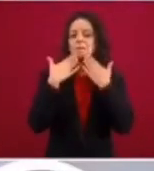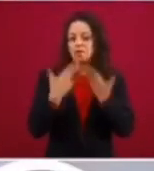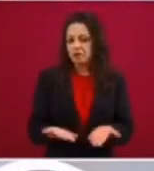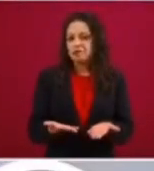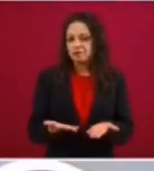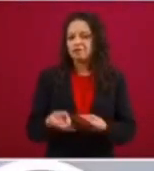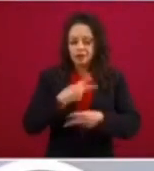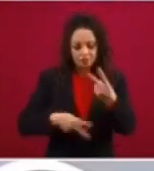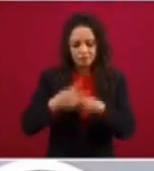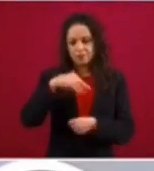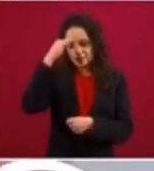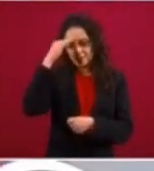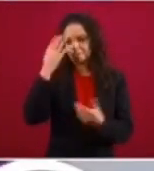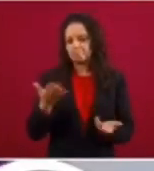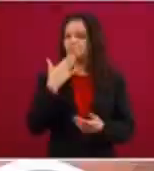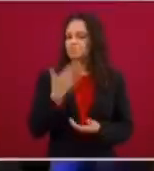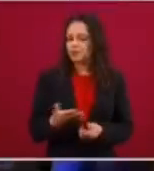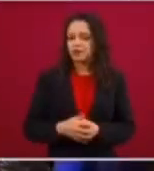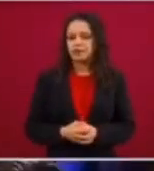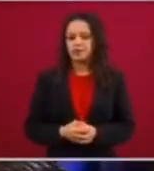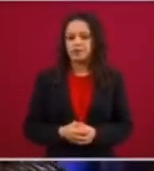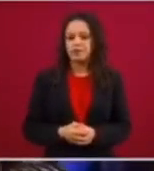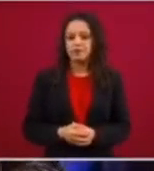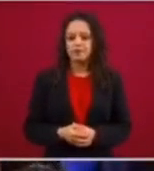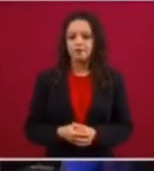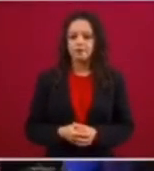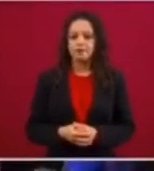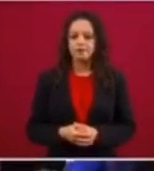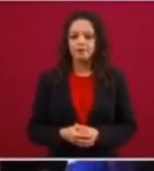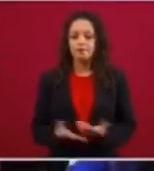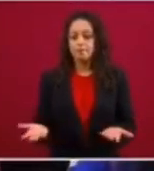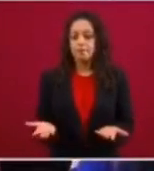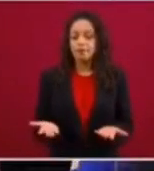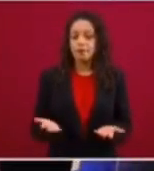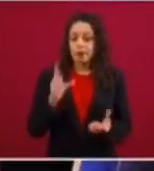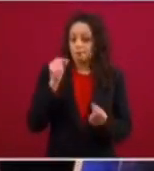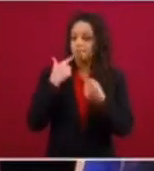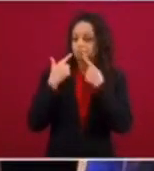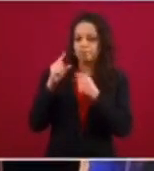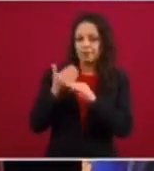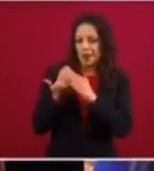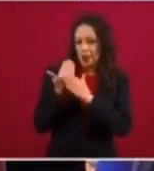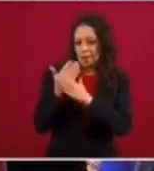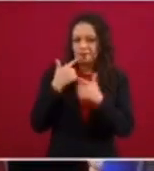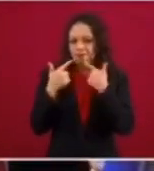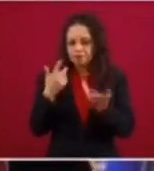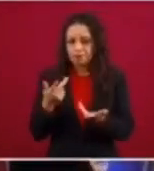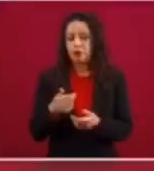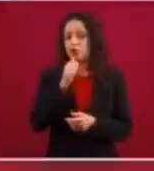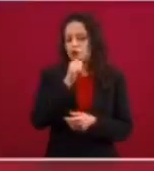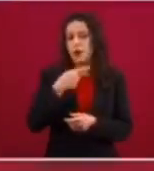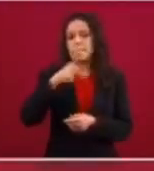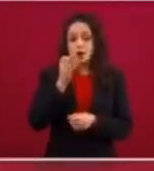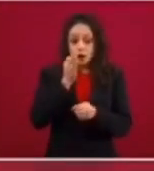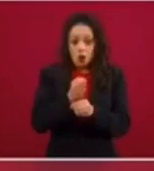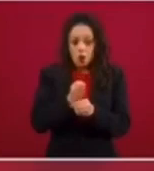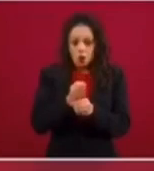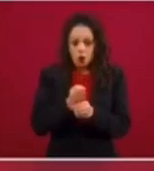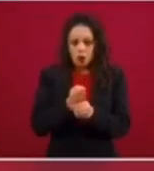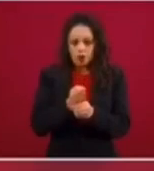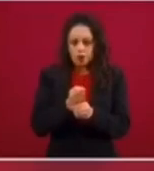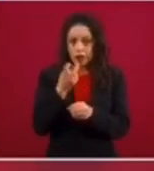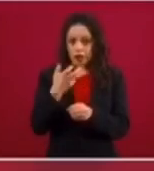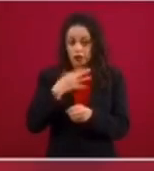Hoy hablábamos en la mañana, más que no es el momento, pero ¿qué lección nos deja esta epidemia? Entre muchas otras.